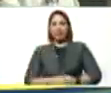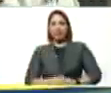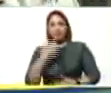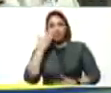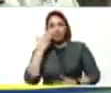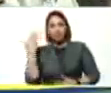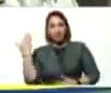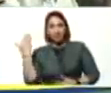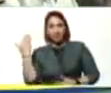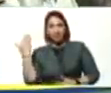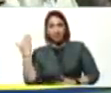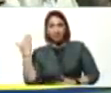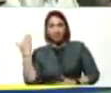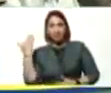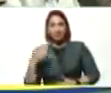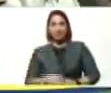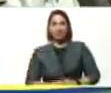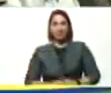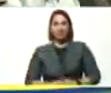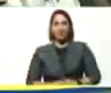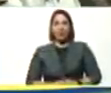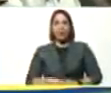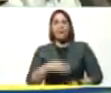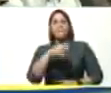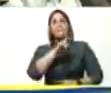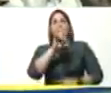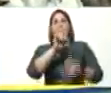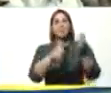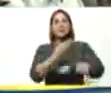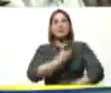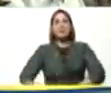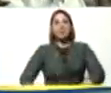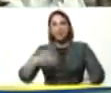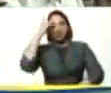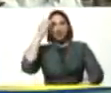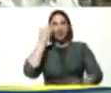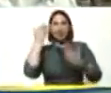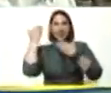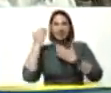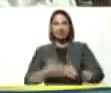cámara, y la vicepresidenta Delcy Rodríguez. Mírenla.